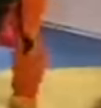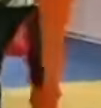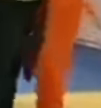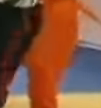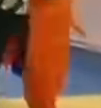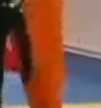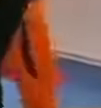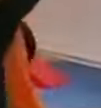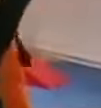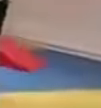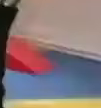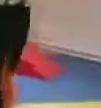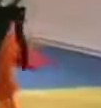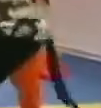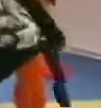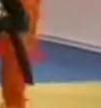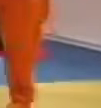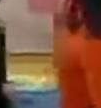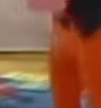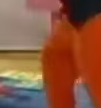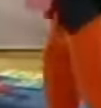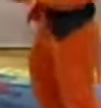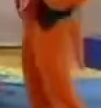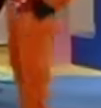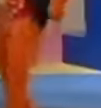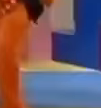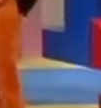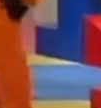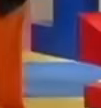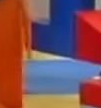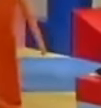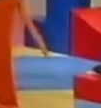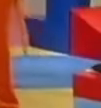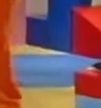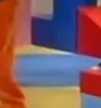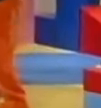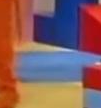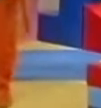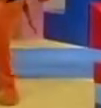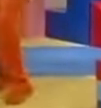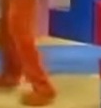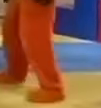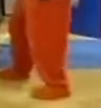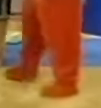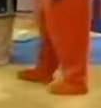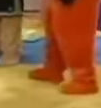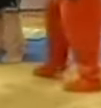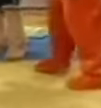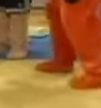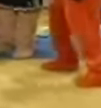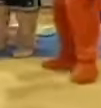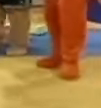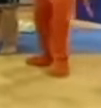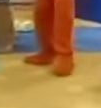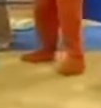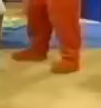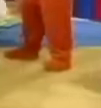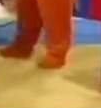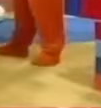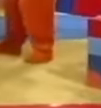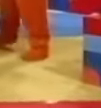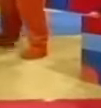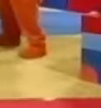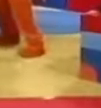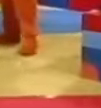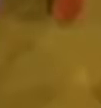juegos tradicionales se juegan aquí y allá. Al ánimo, al ánimo, la fuente se rompió. Veo, veo,